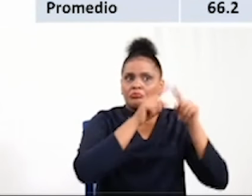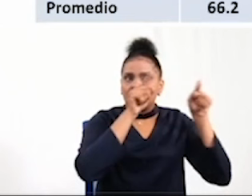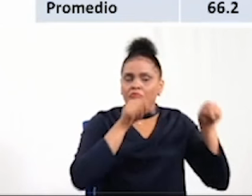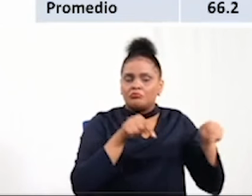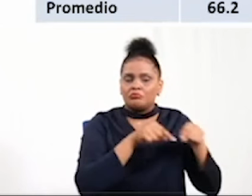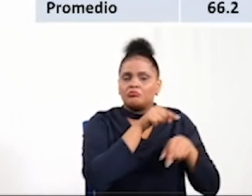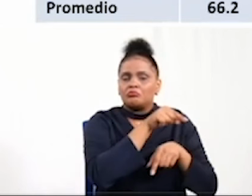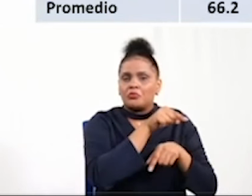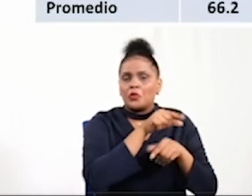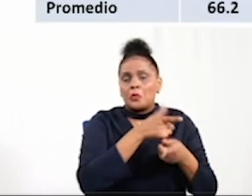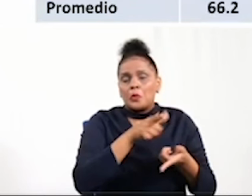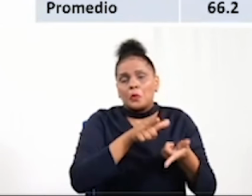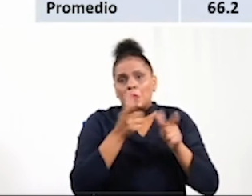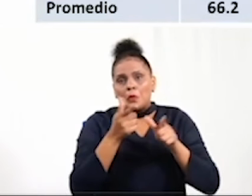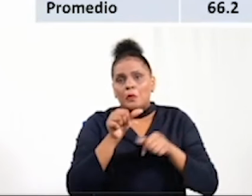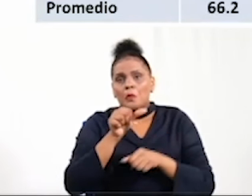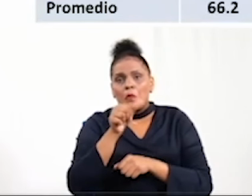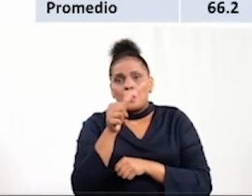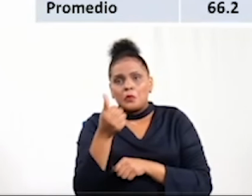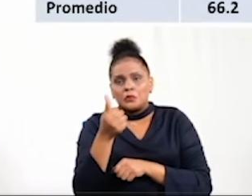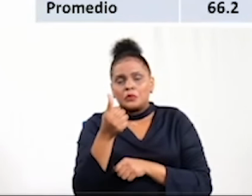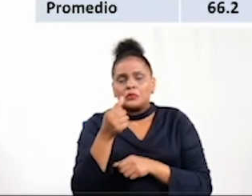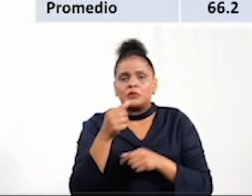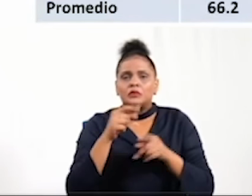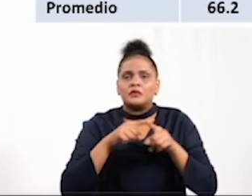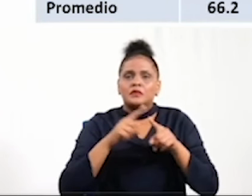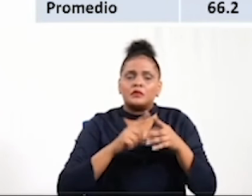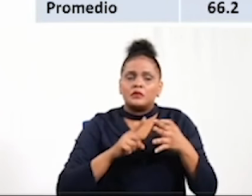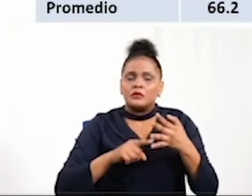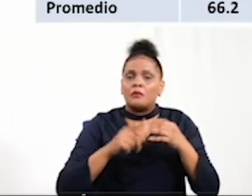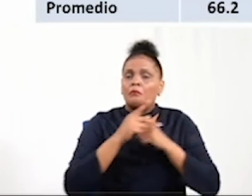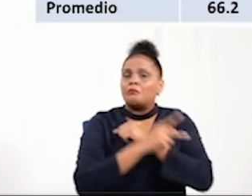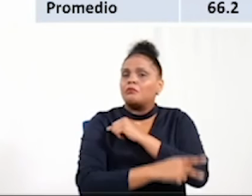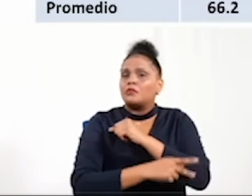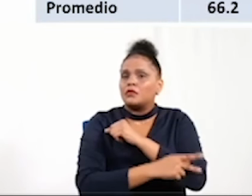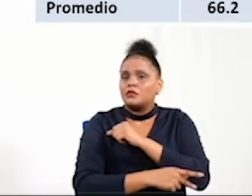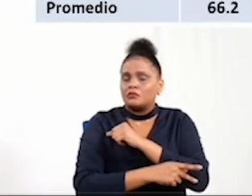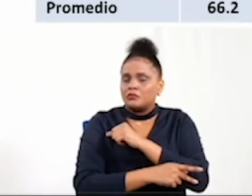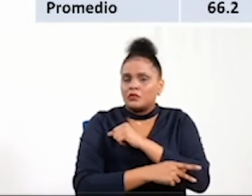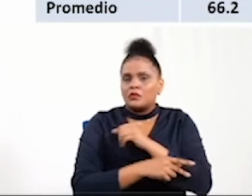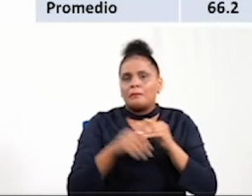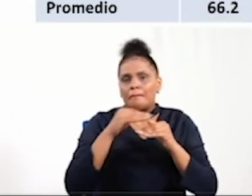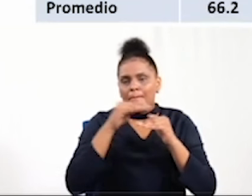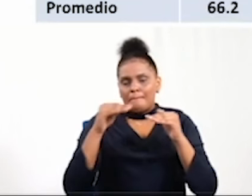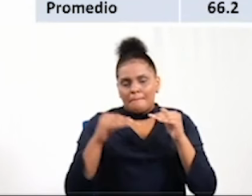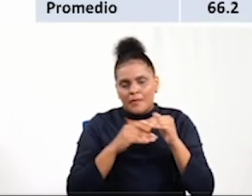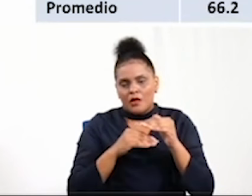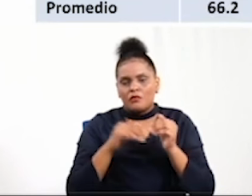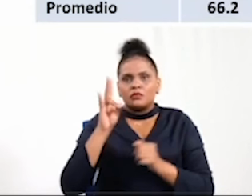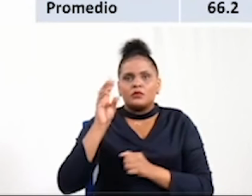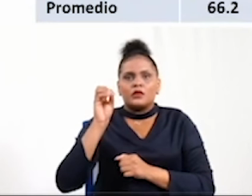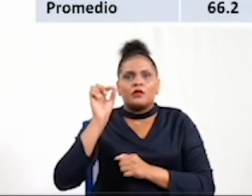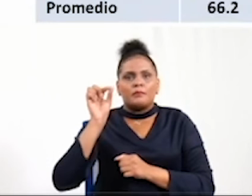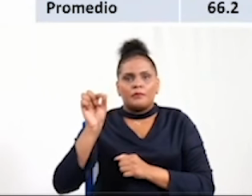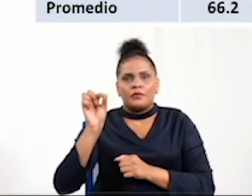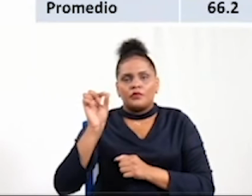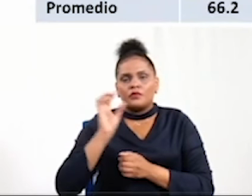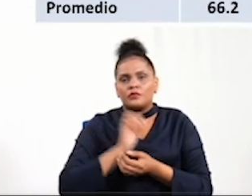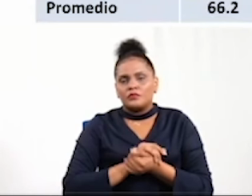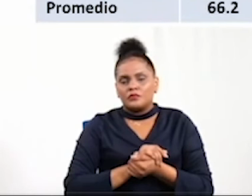y luego tenemos una serie de países yo diría la mayoría de países que están por debajo de los 50 puntos es decir esto hay que